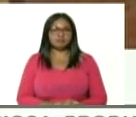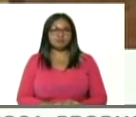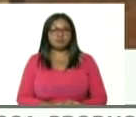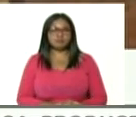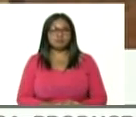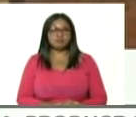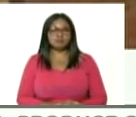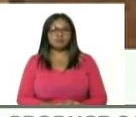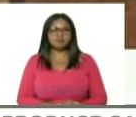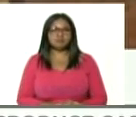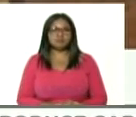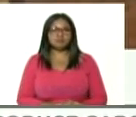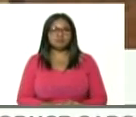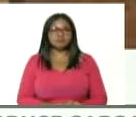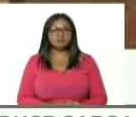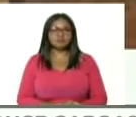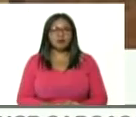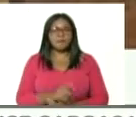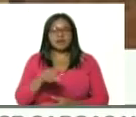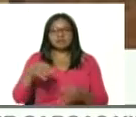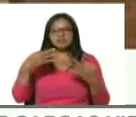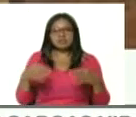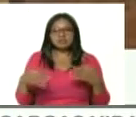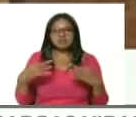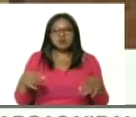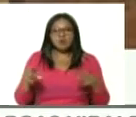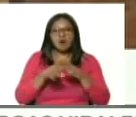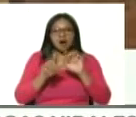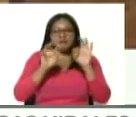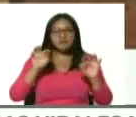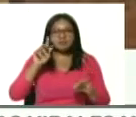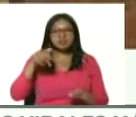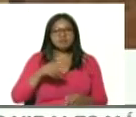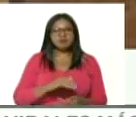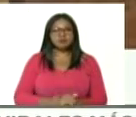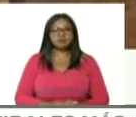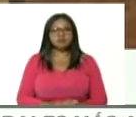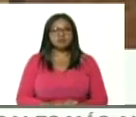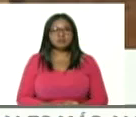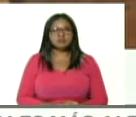Además, muy sencillo, Luis José, Blanca, Aristóbulo.